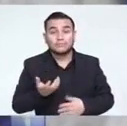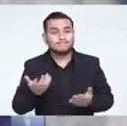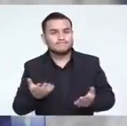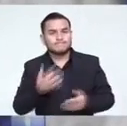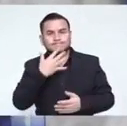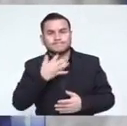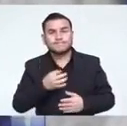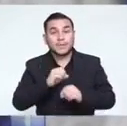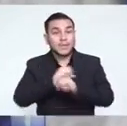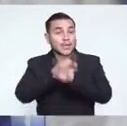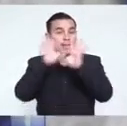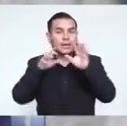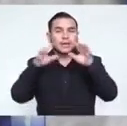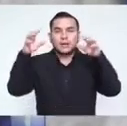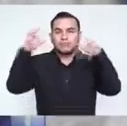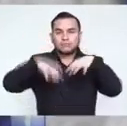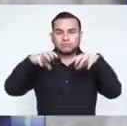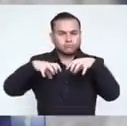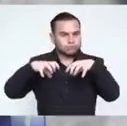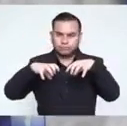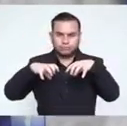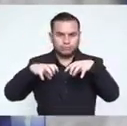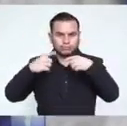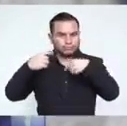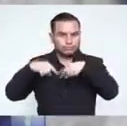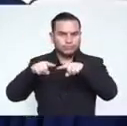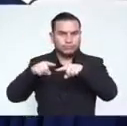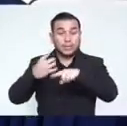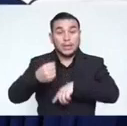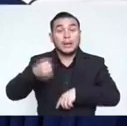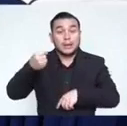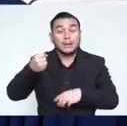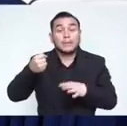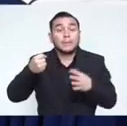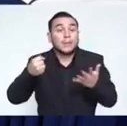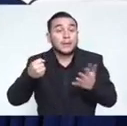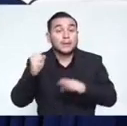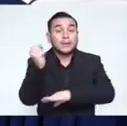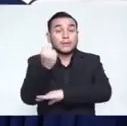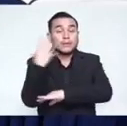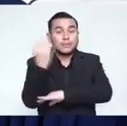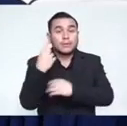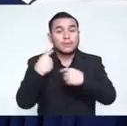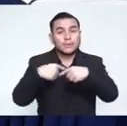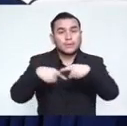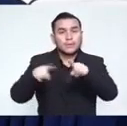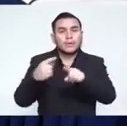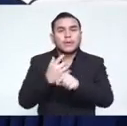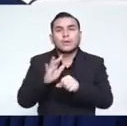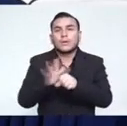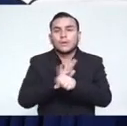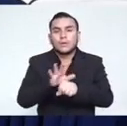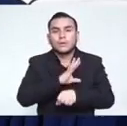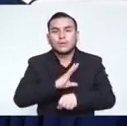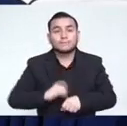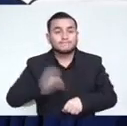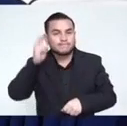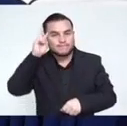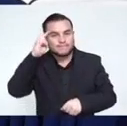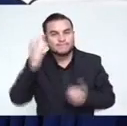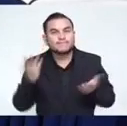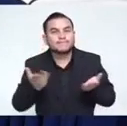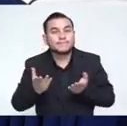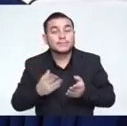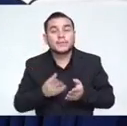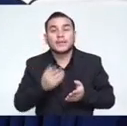obvio que la lluvia ya acabó, gracias a Dios que la lluvia ya acabó, pero la emergencia sigue en el territorio. Todos esos territorios